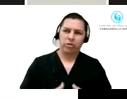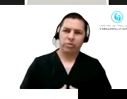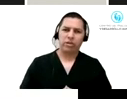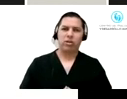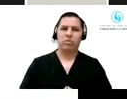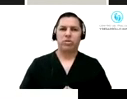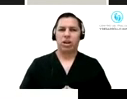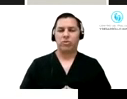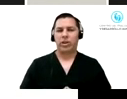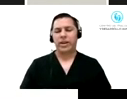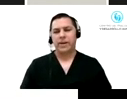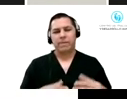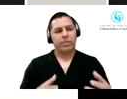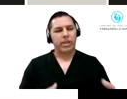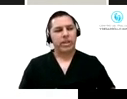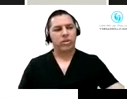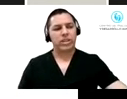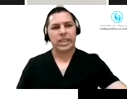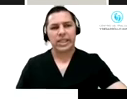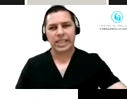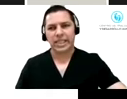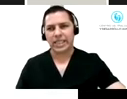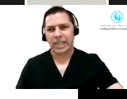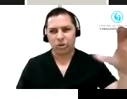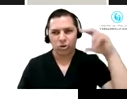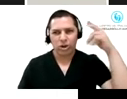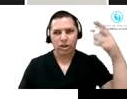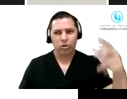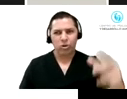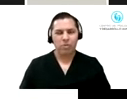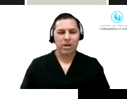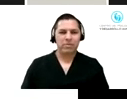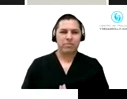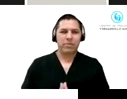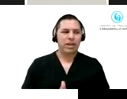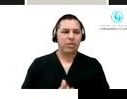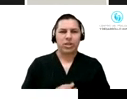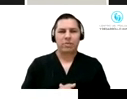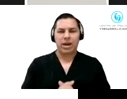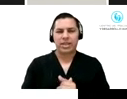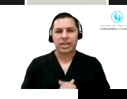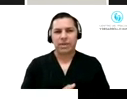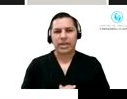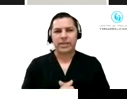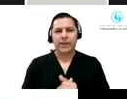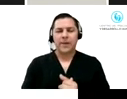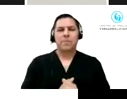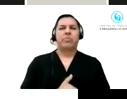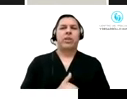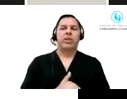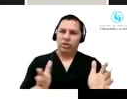le da un predominio al hombre sobre la mujer. No sé si se les ocurre ahorita un nombre, ¿verdad? Pero sí hay varias en el